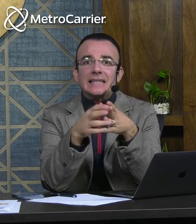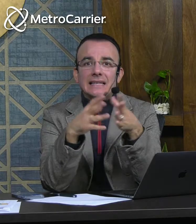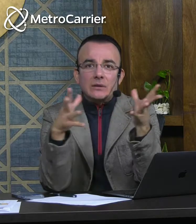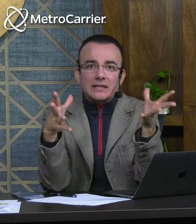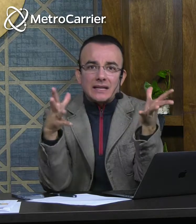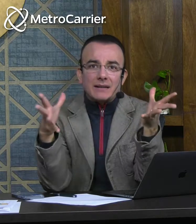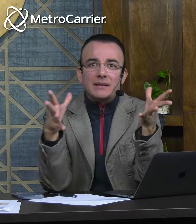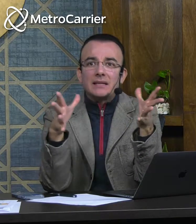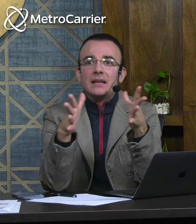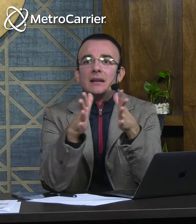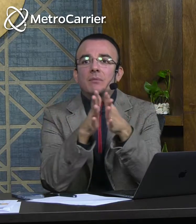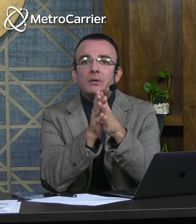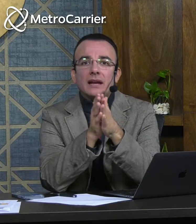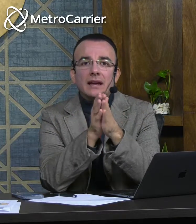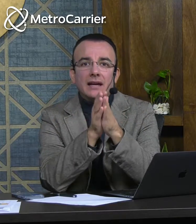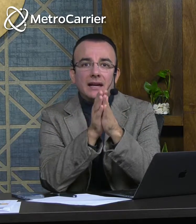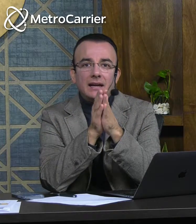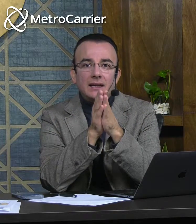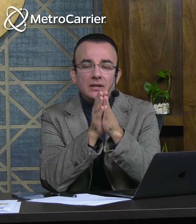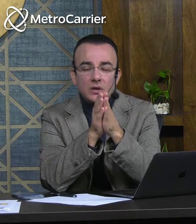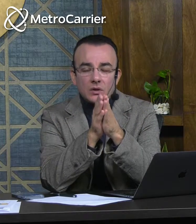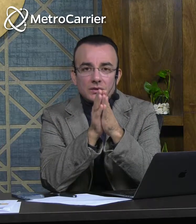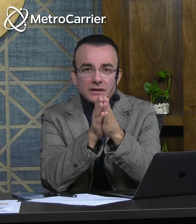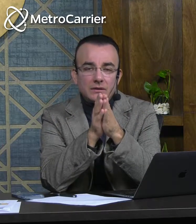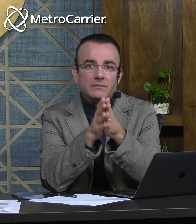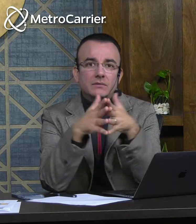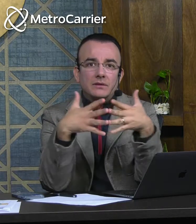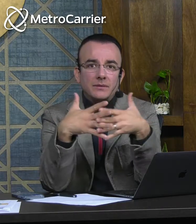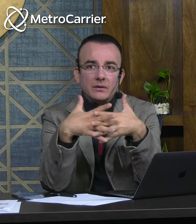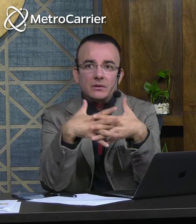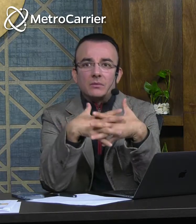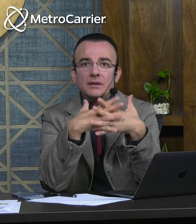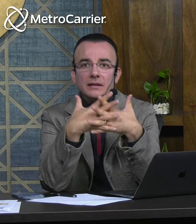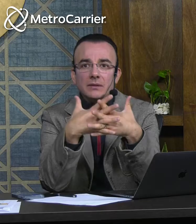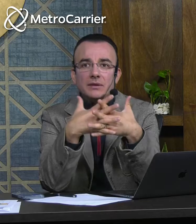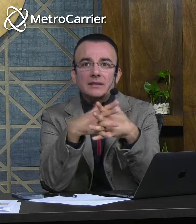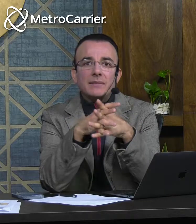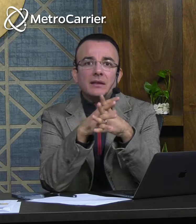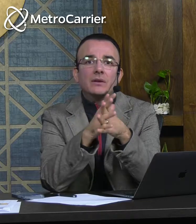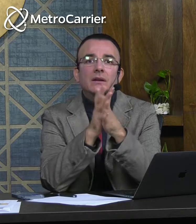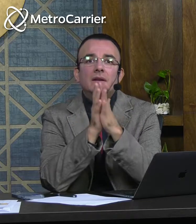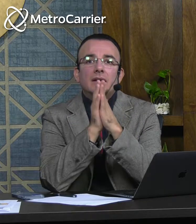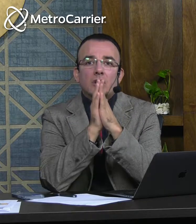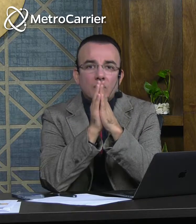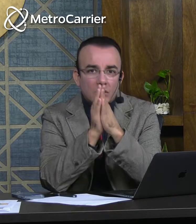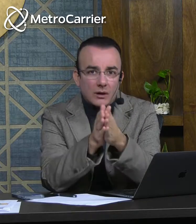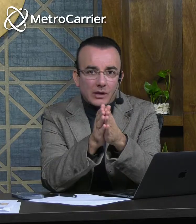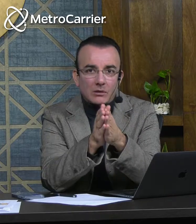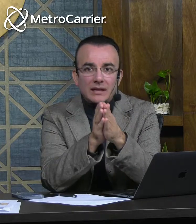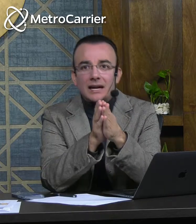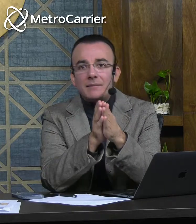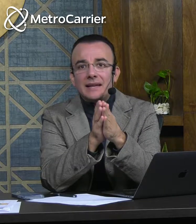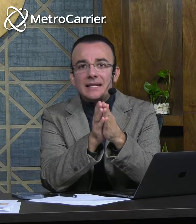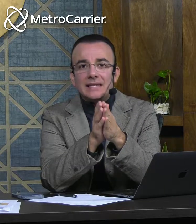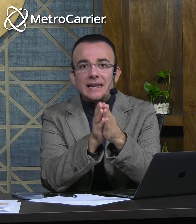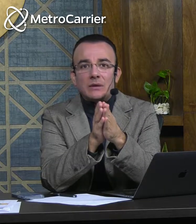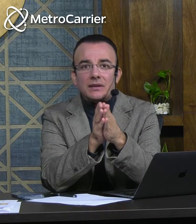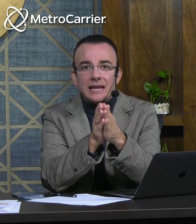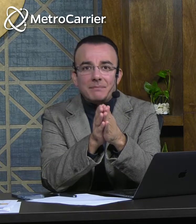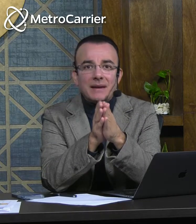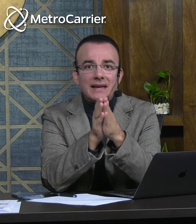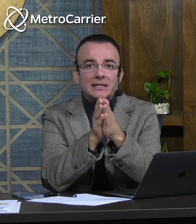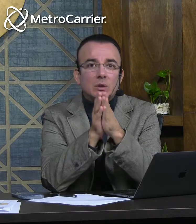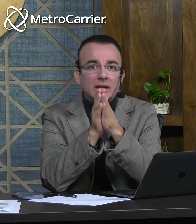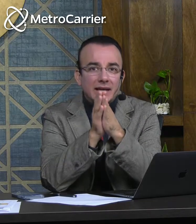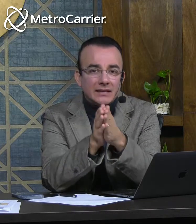encendido las alarmas porque yo considero su servidor como directivo de este medio como colaborador de carmen aristegui con